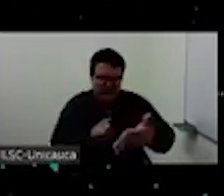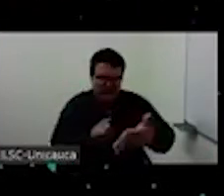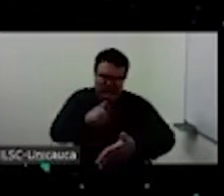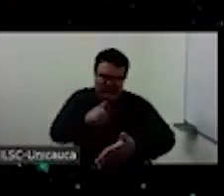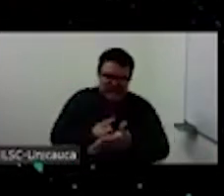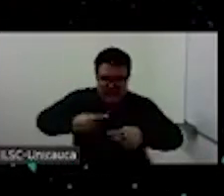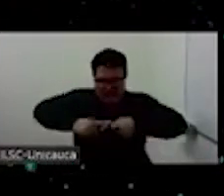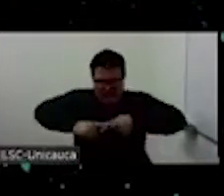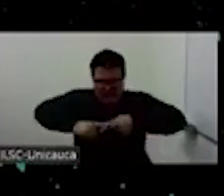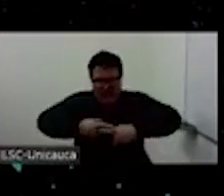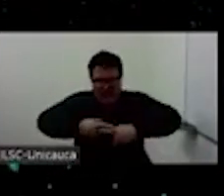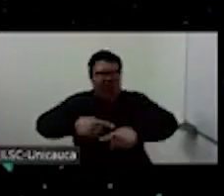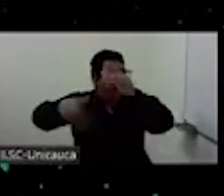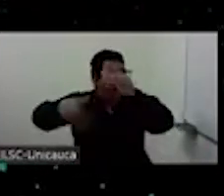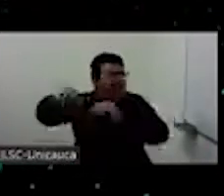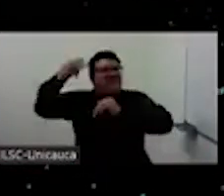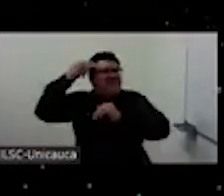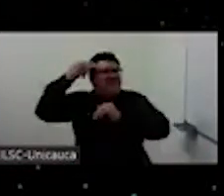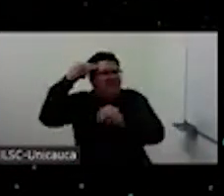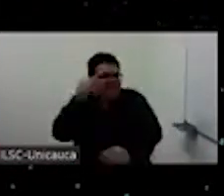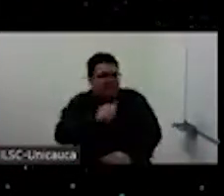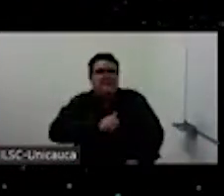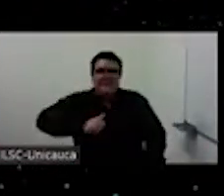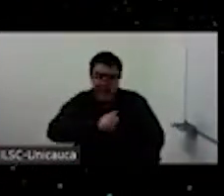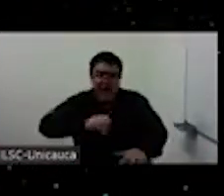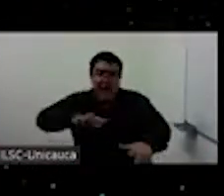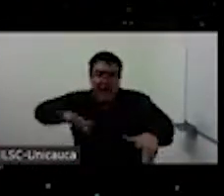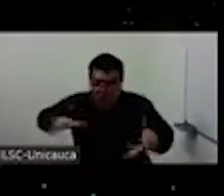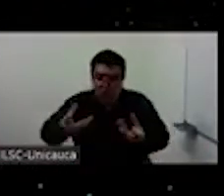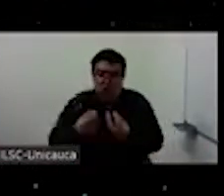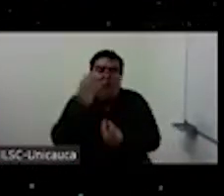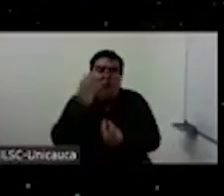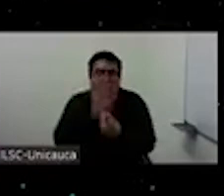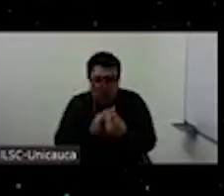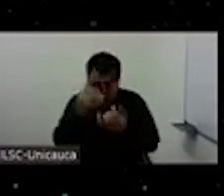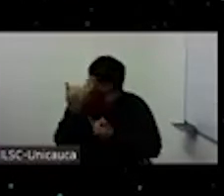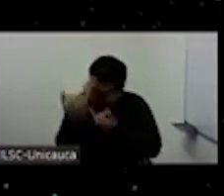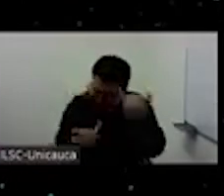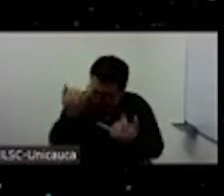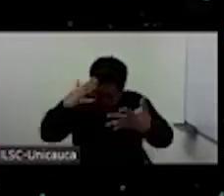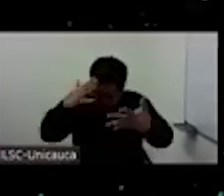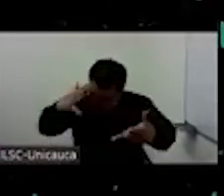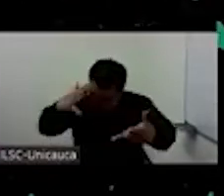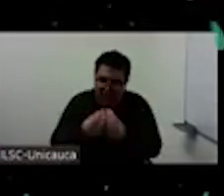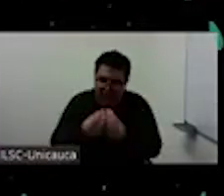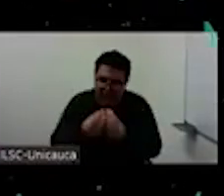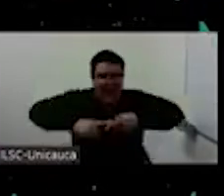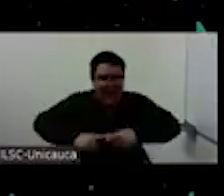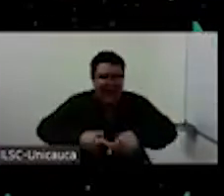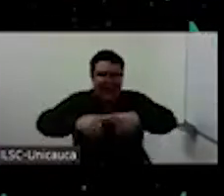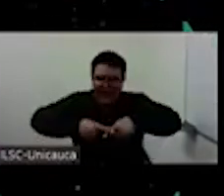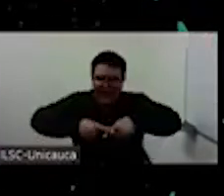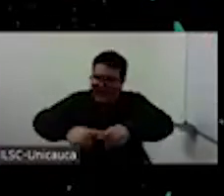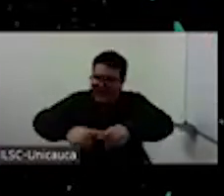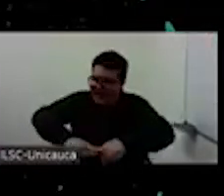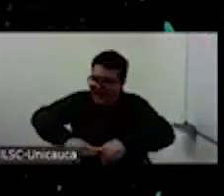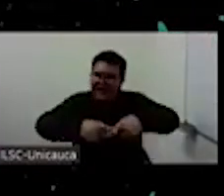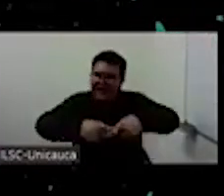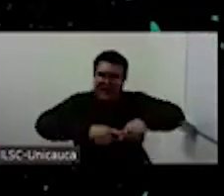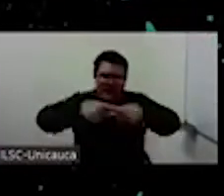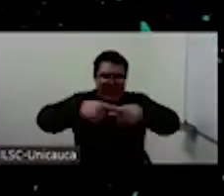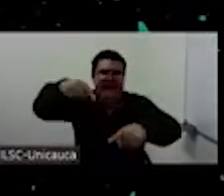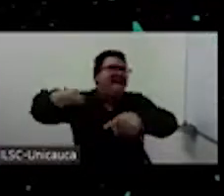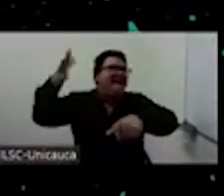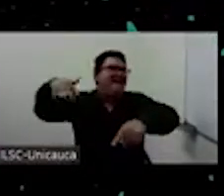memorias personales y colectivas, con la necesidad de reordenar todos estos sentires del pasado.